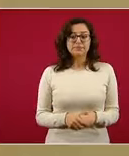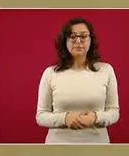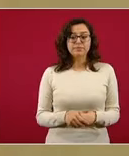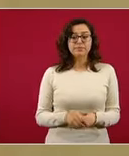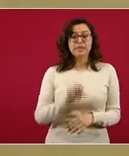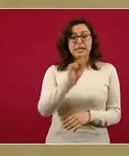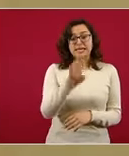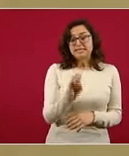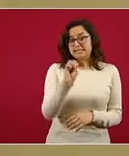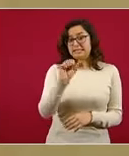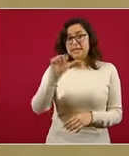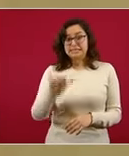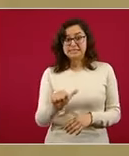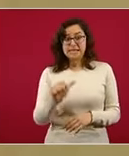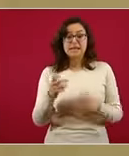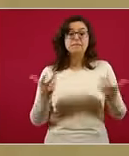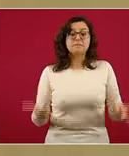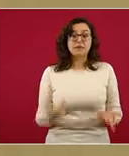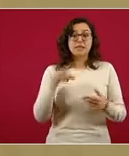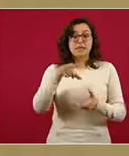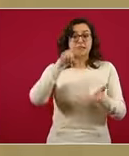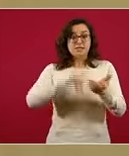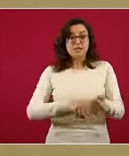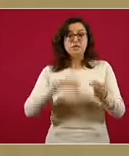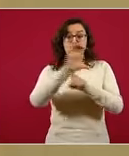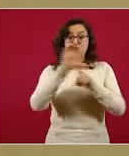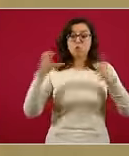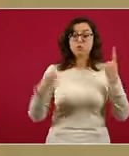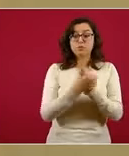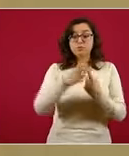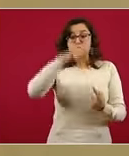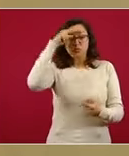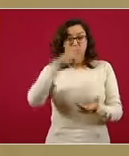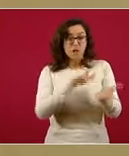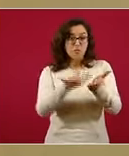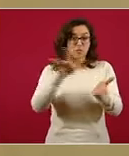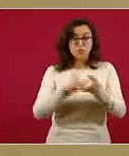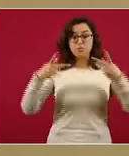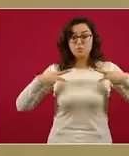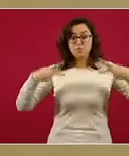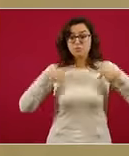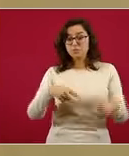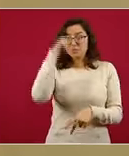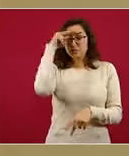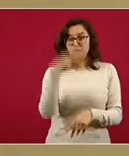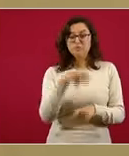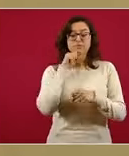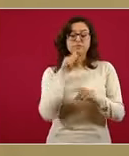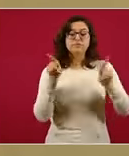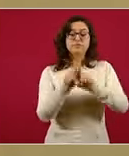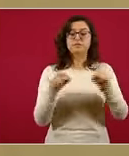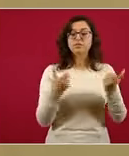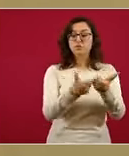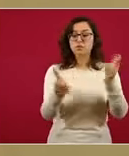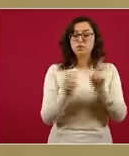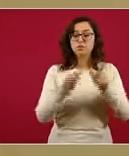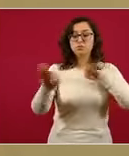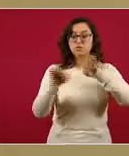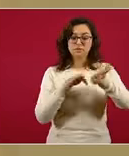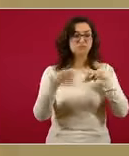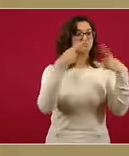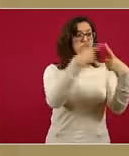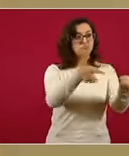participa en las reuniones de la Comisión Mexicana de Apoyo a Refugiados y en diversos otros grupos de trabajo de atención